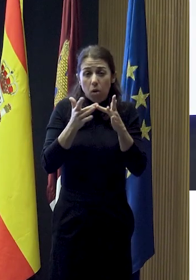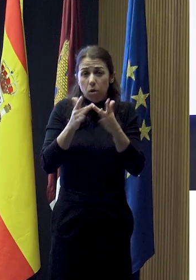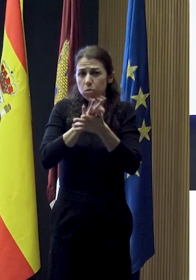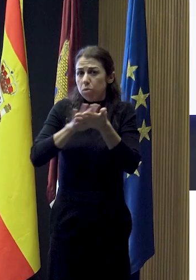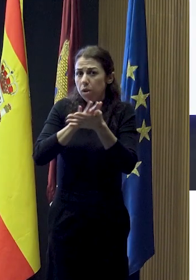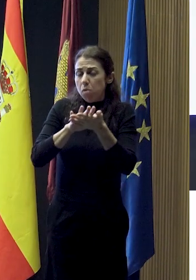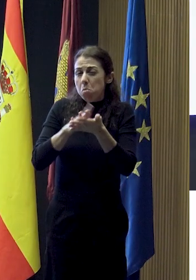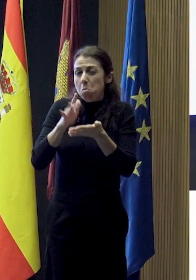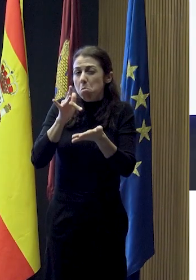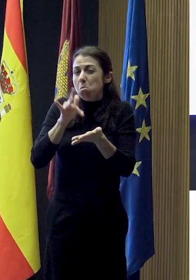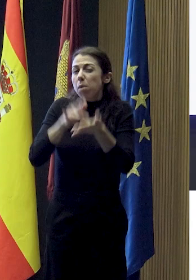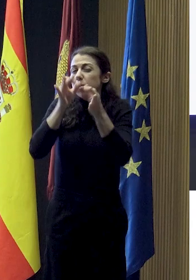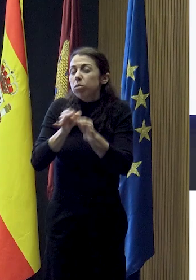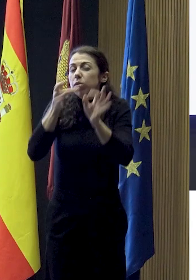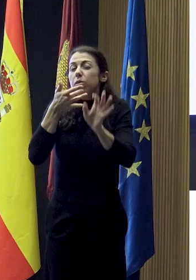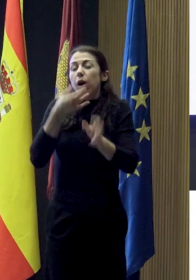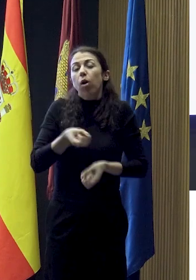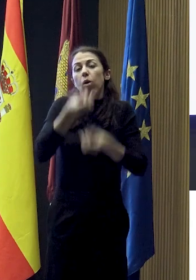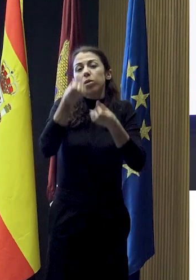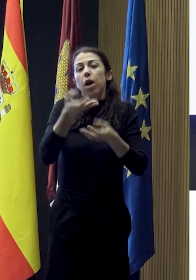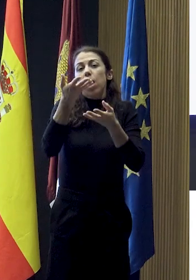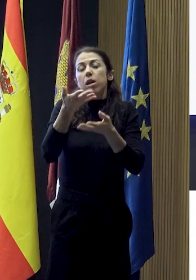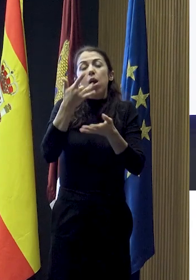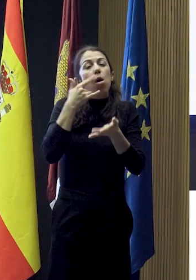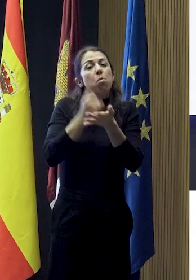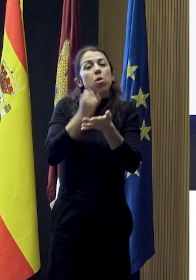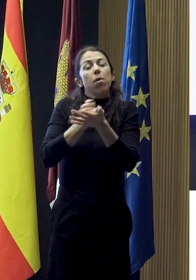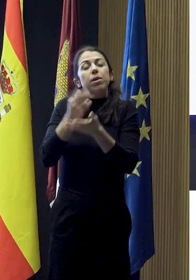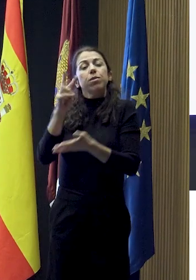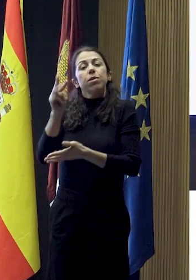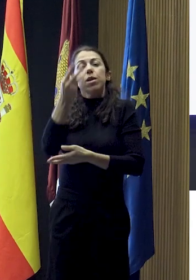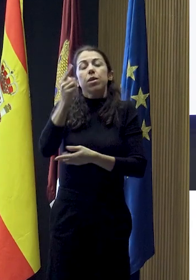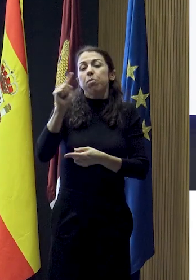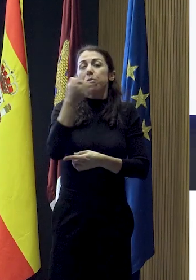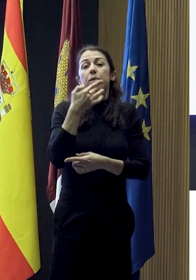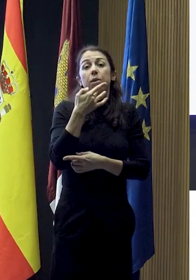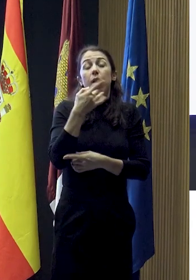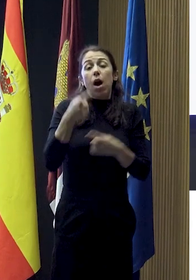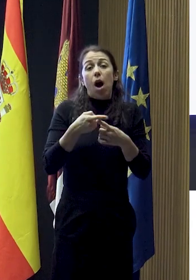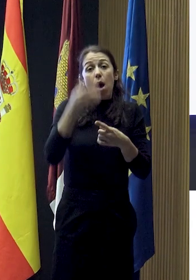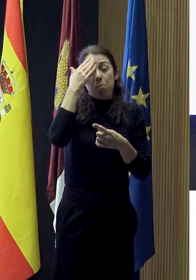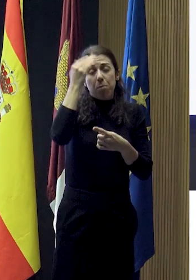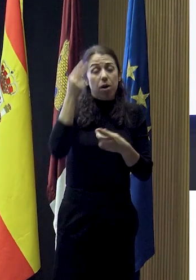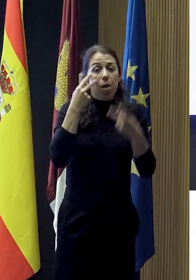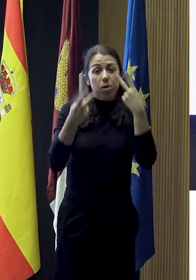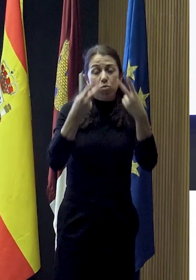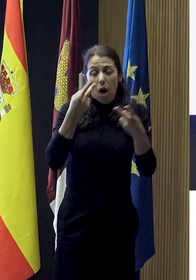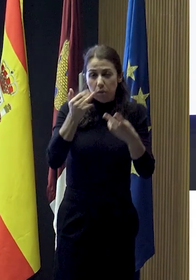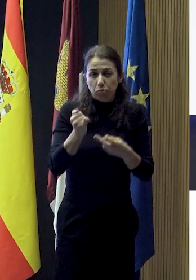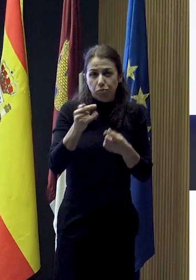un momento determinado, ¿no? Y os voy a contar 3 experimentos muy sencillos. El primero tiene que ver con la memoria visual,